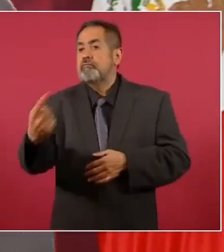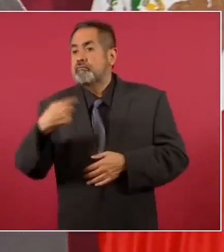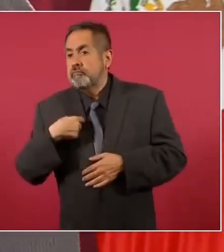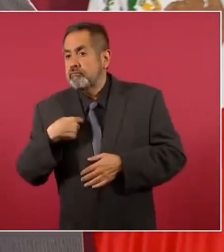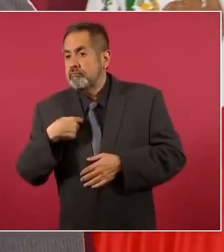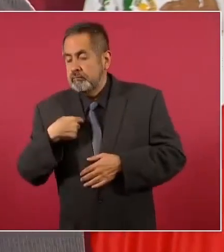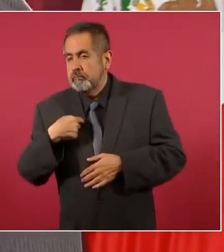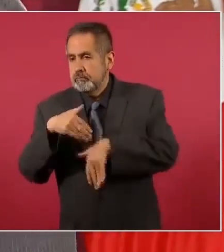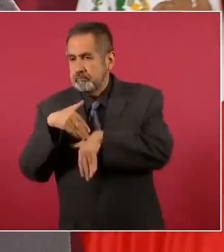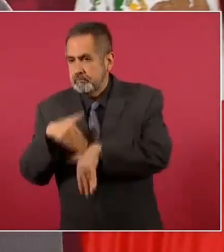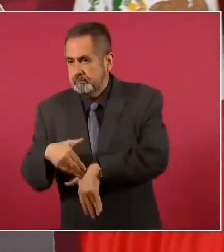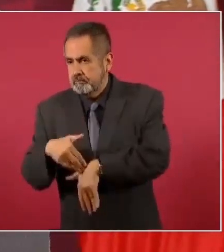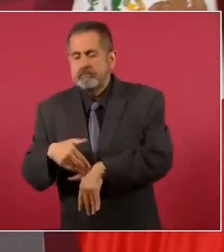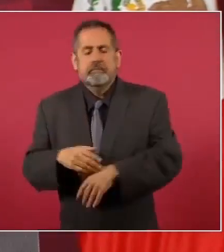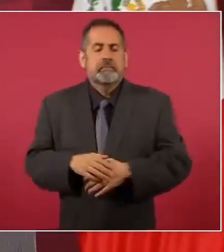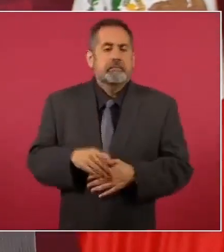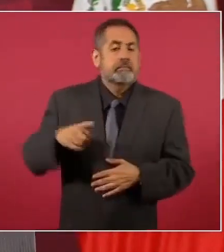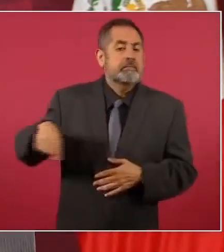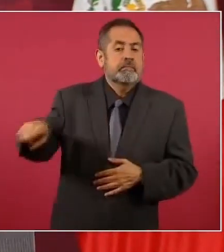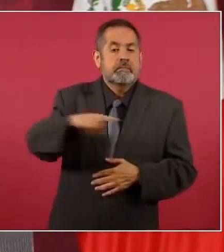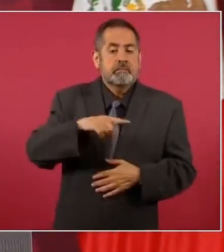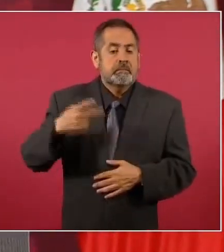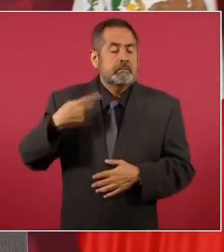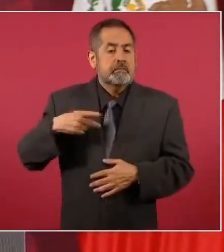obedeciendo, la gente quiere